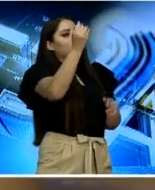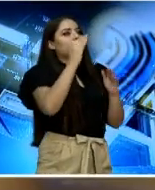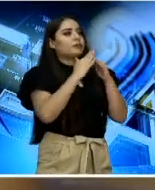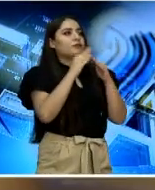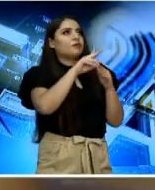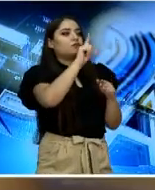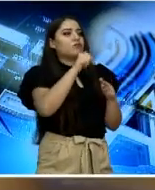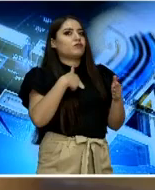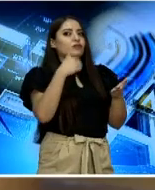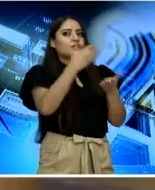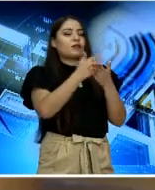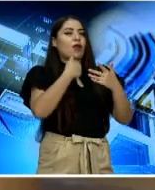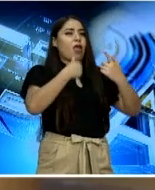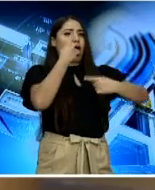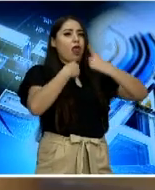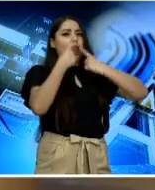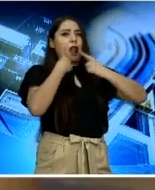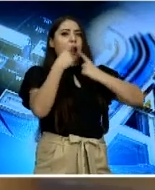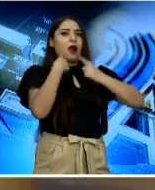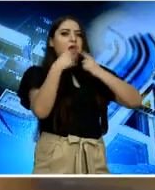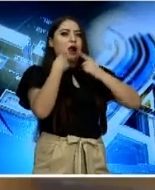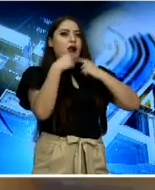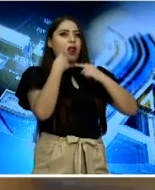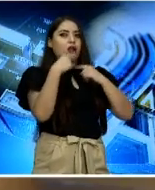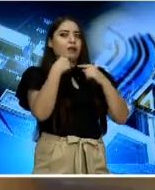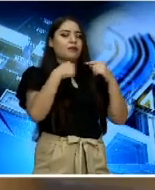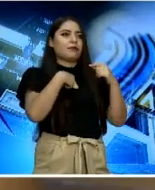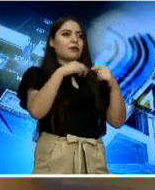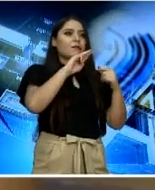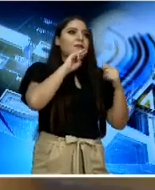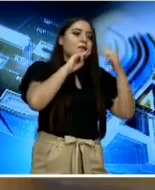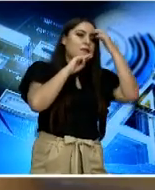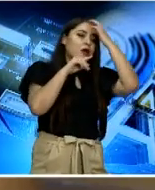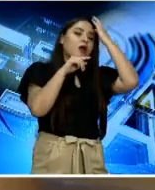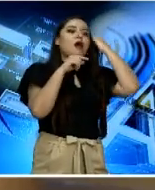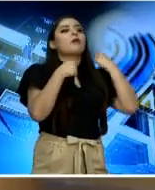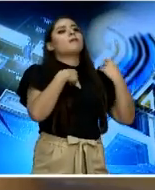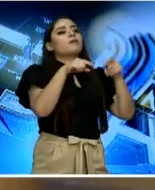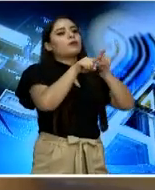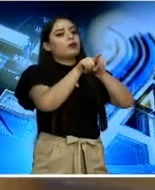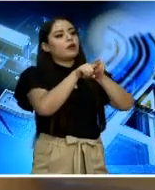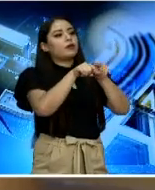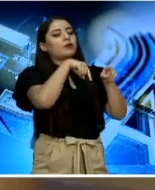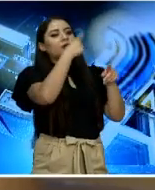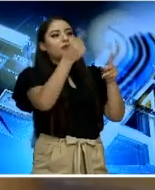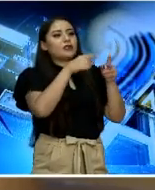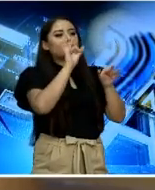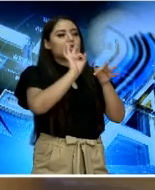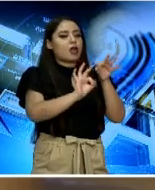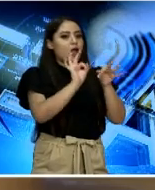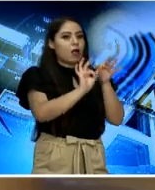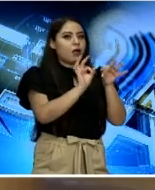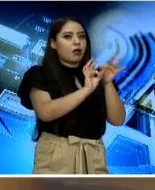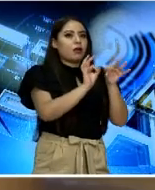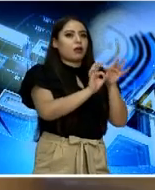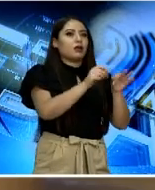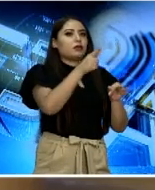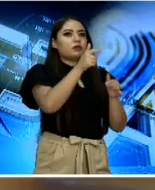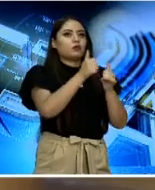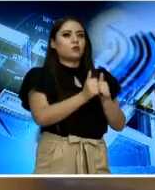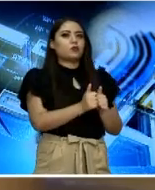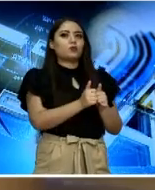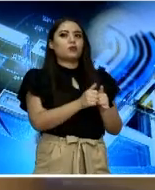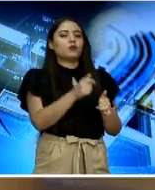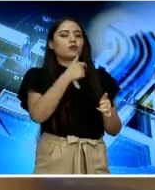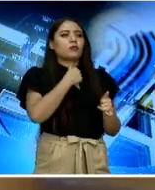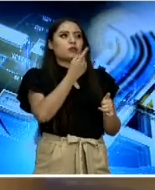llorando, y mi mamá, mi hermana y una tía que estaba ahí, les comenté y me dijeron, a